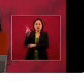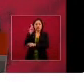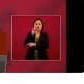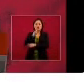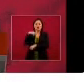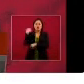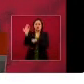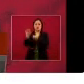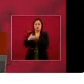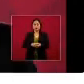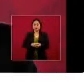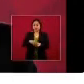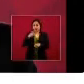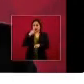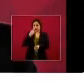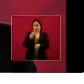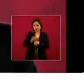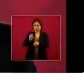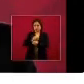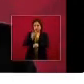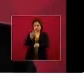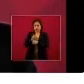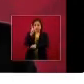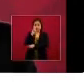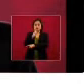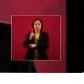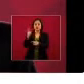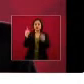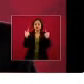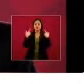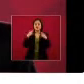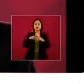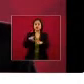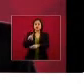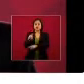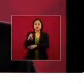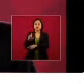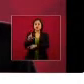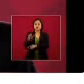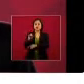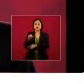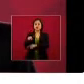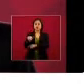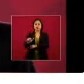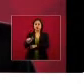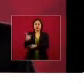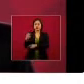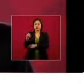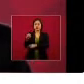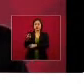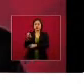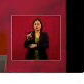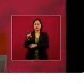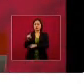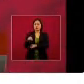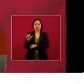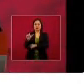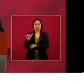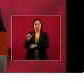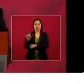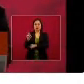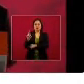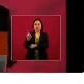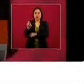porque todos están coludidos con grupos hasta de lo que ustedes imaginen por eso decimos que todos los